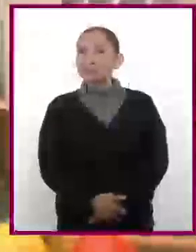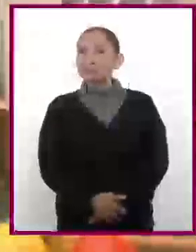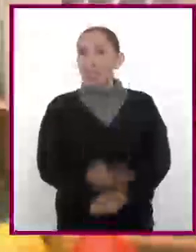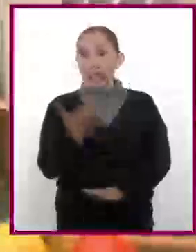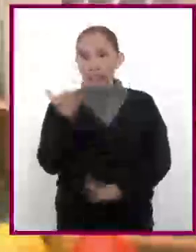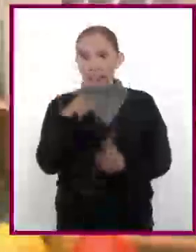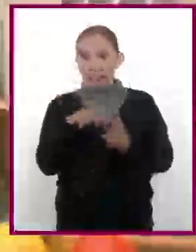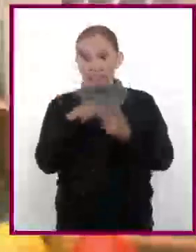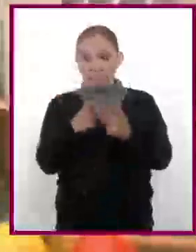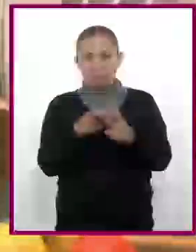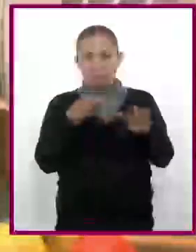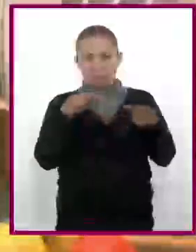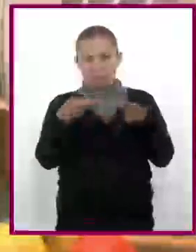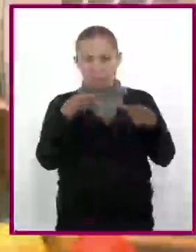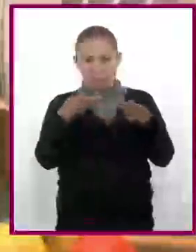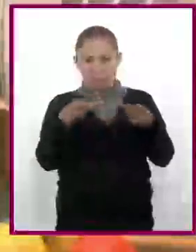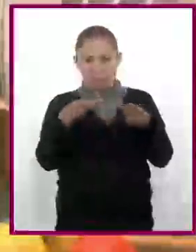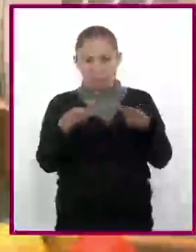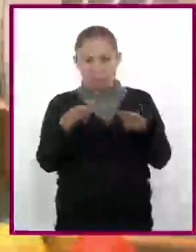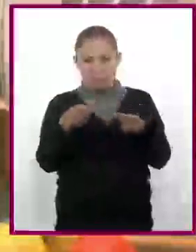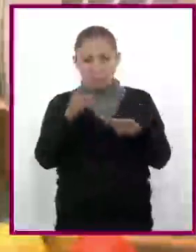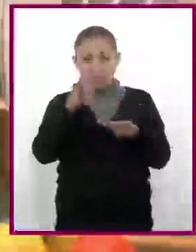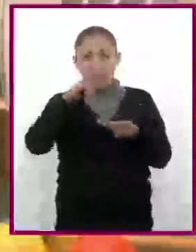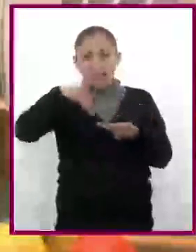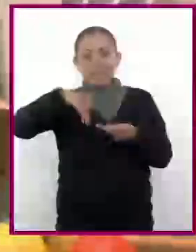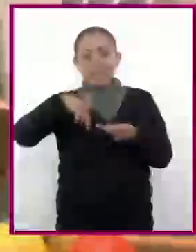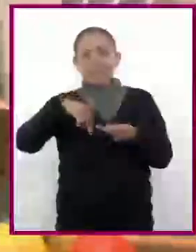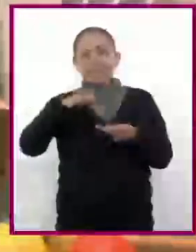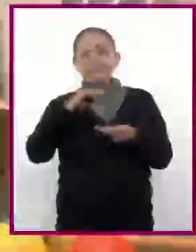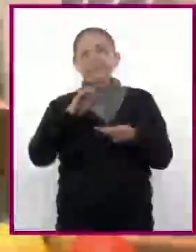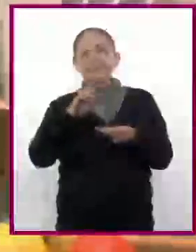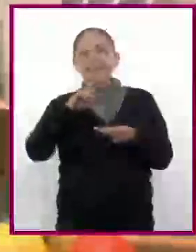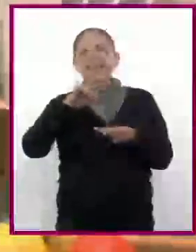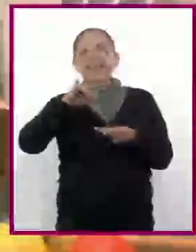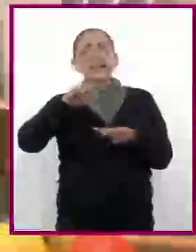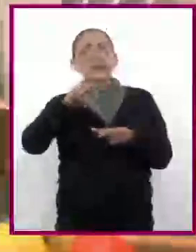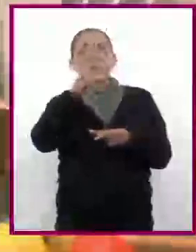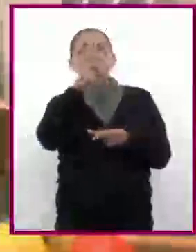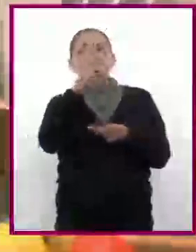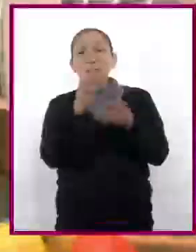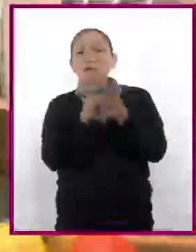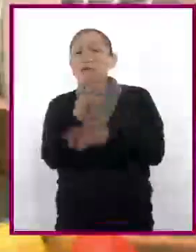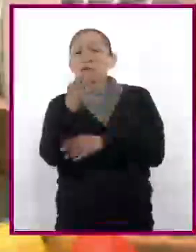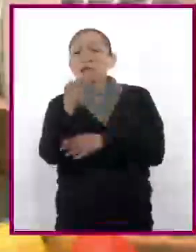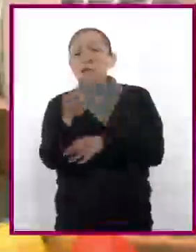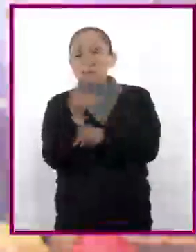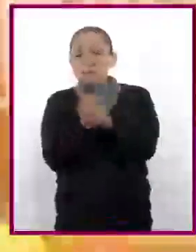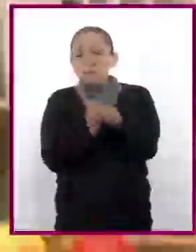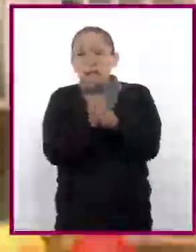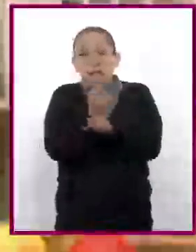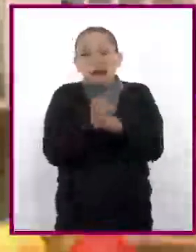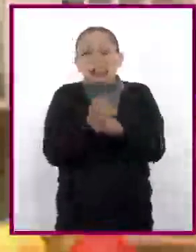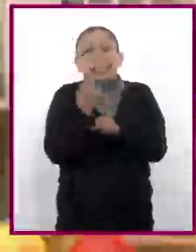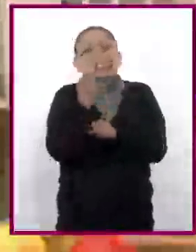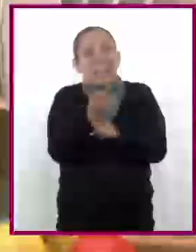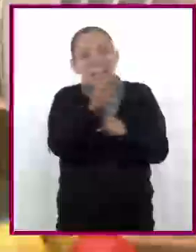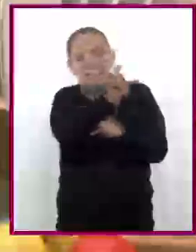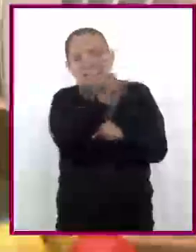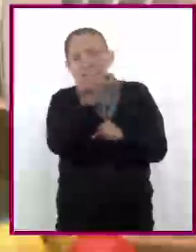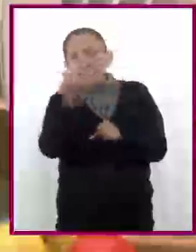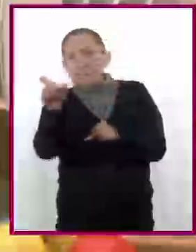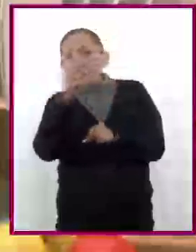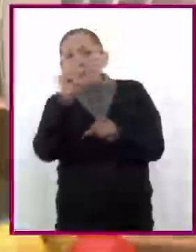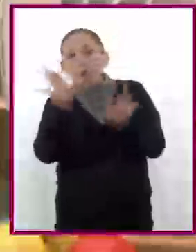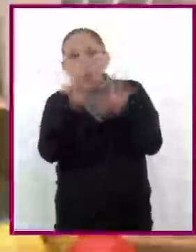Antes de empezar nuestra preparación, para inferir el significado de palabras nuevas, es importante investigar acerca de cómo están formadas las